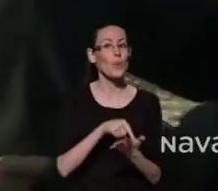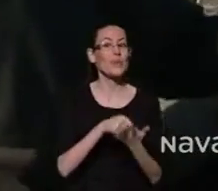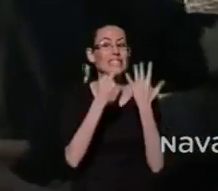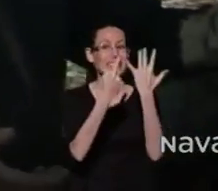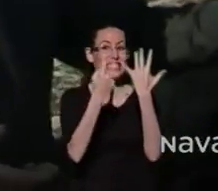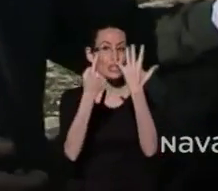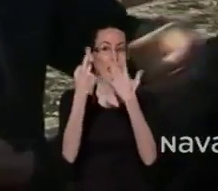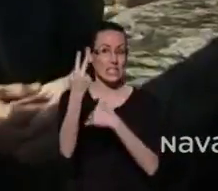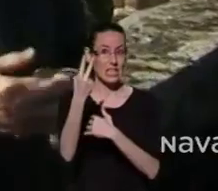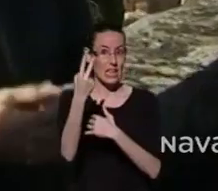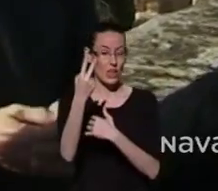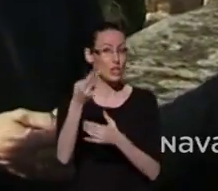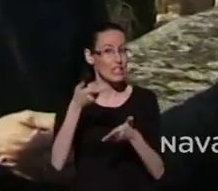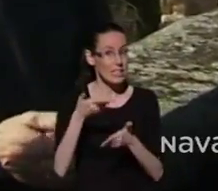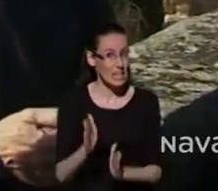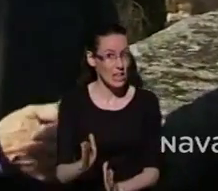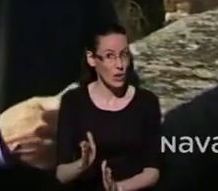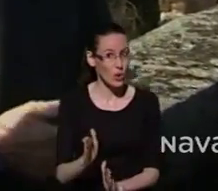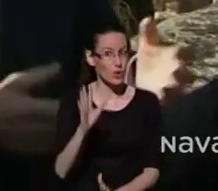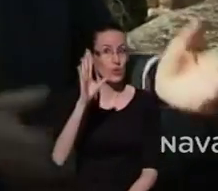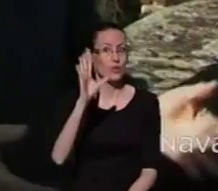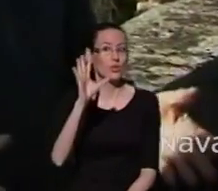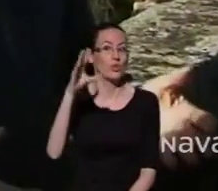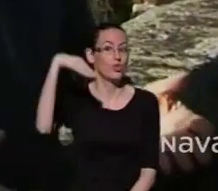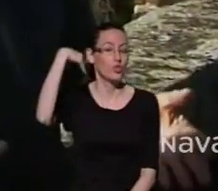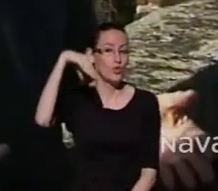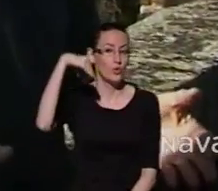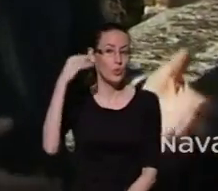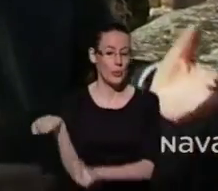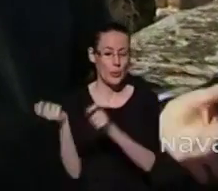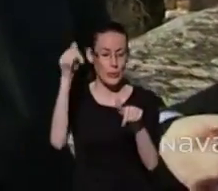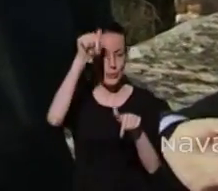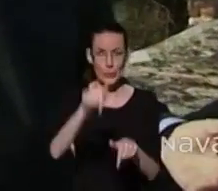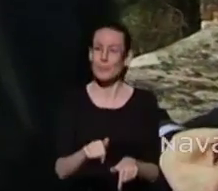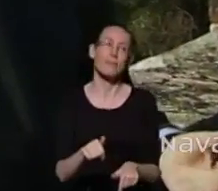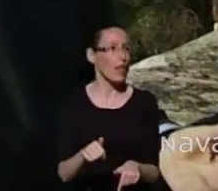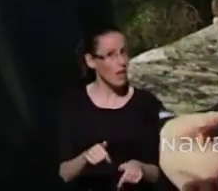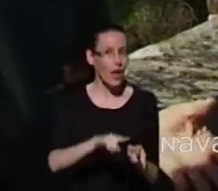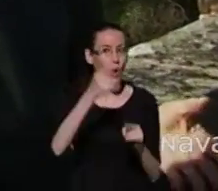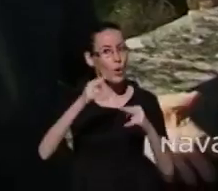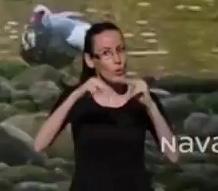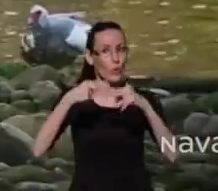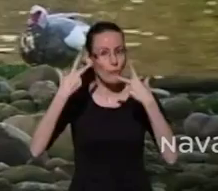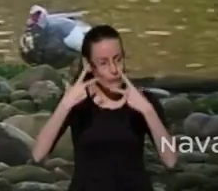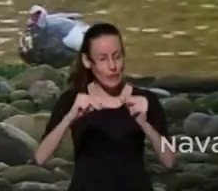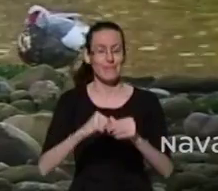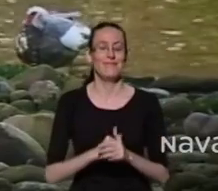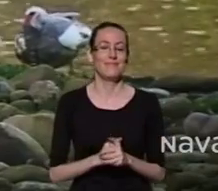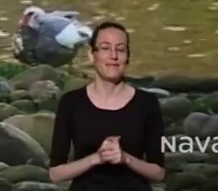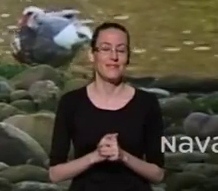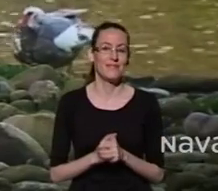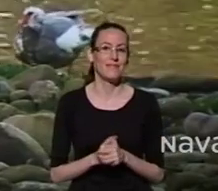ya el padre había muerto, Diego de Subizar, fue el que se encargó y terminó la construcción de este puente. En las